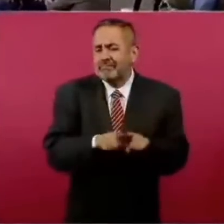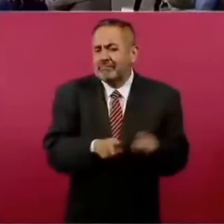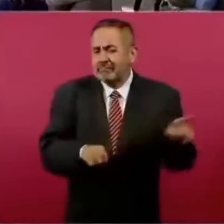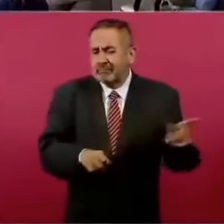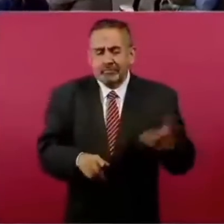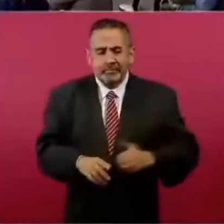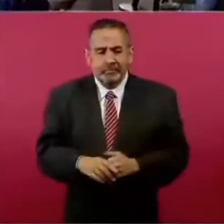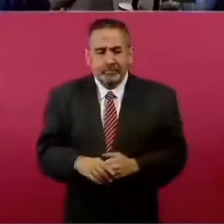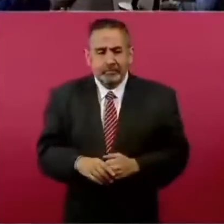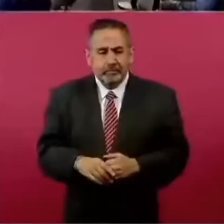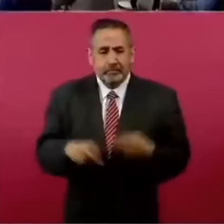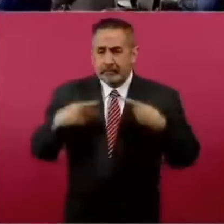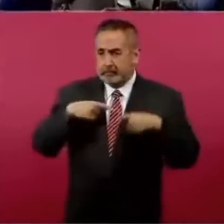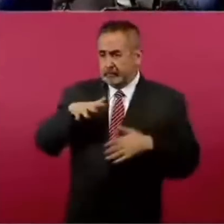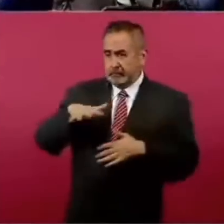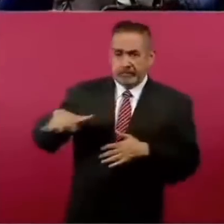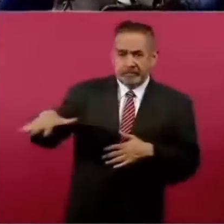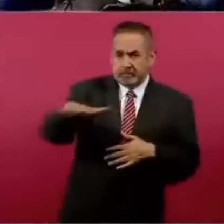al pueblo raso,